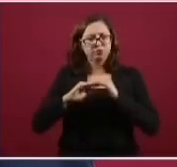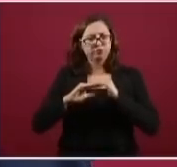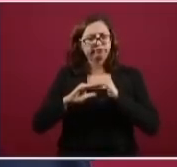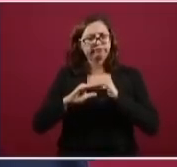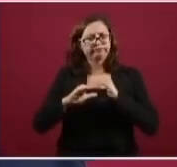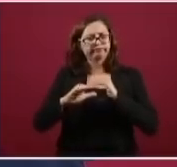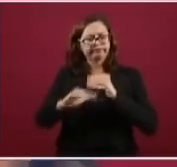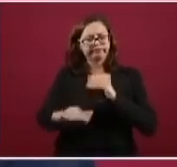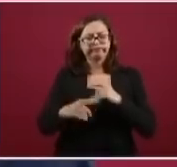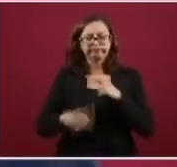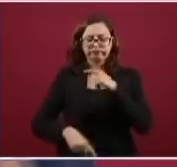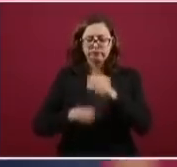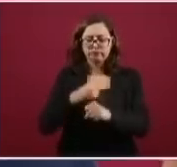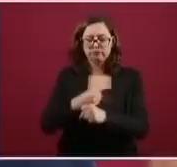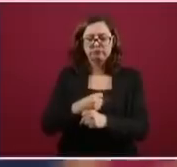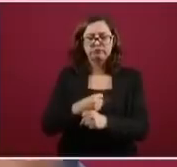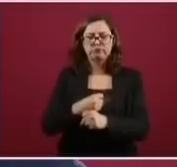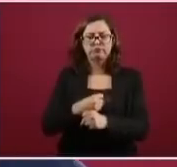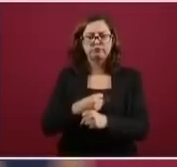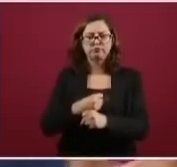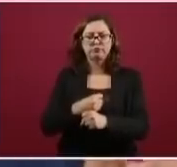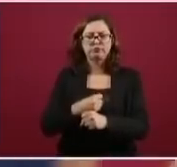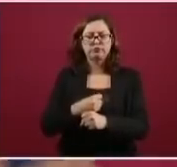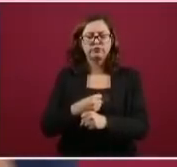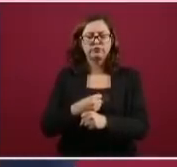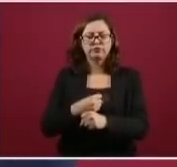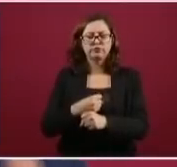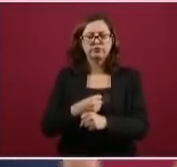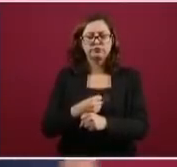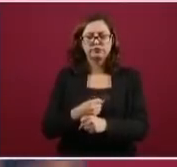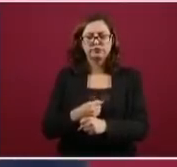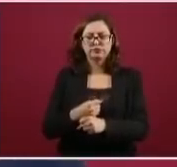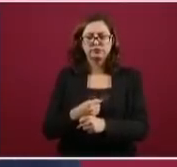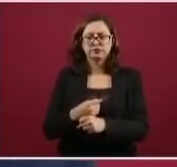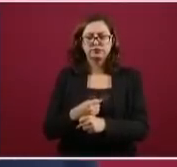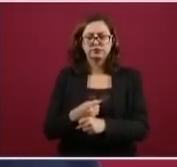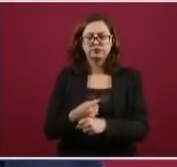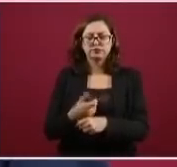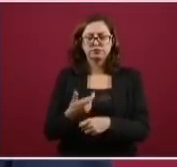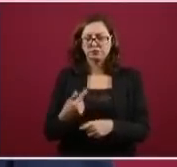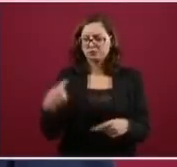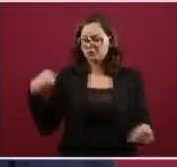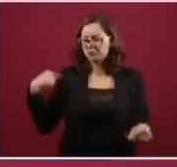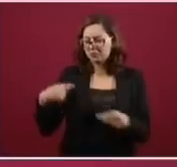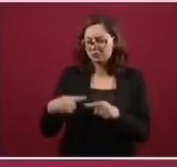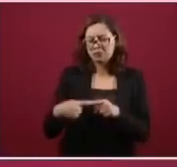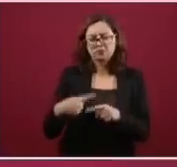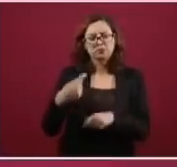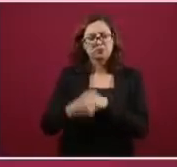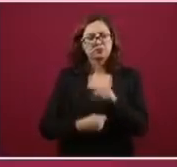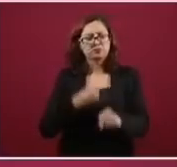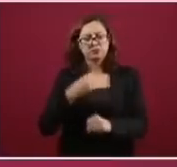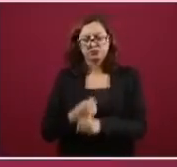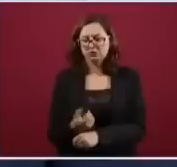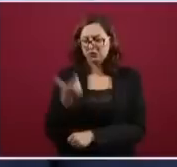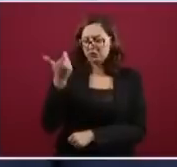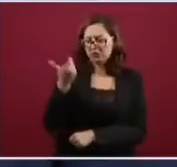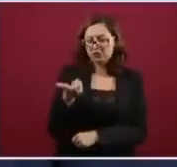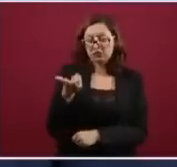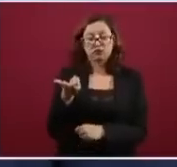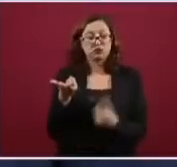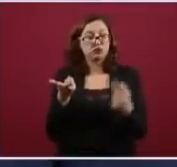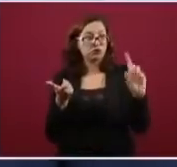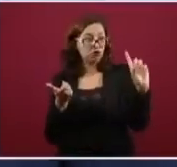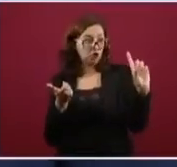en este año es de las monedas que más se han fortalecido a pesar